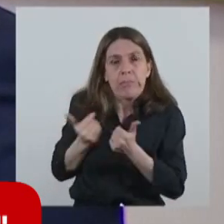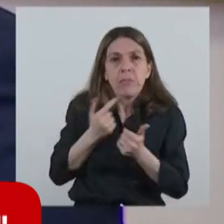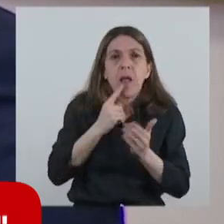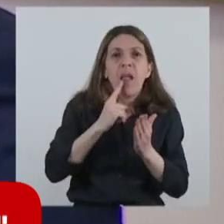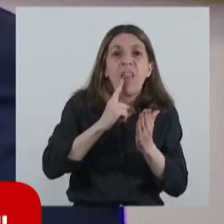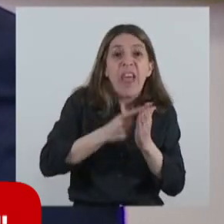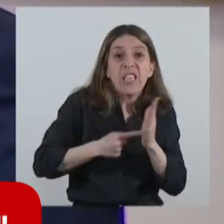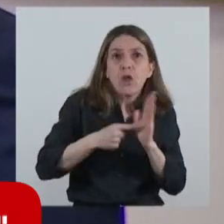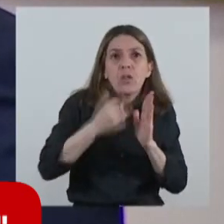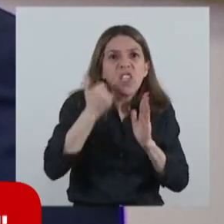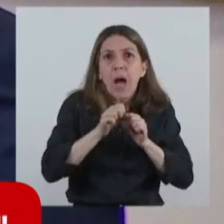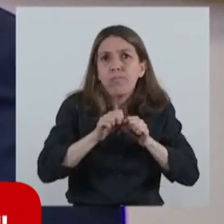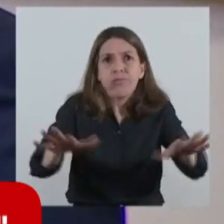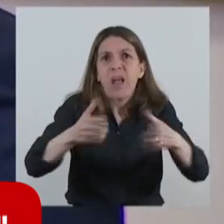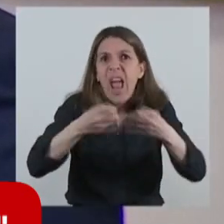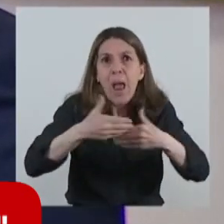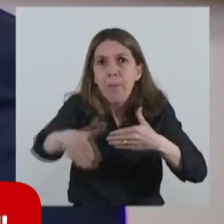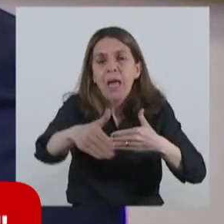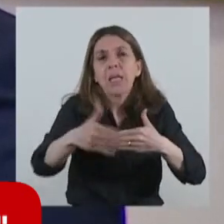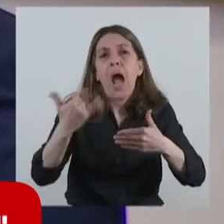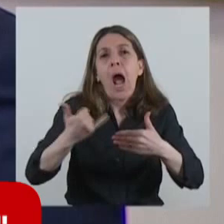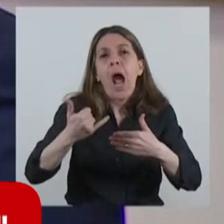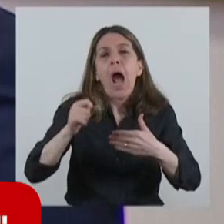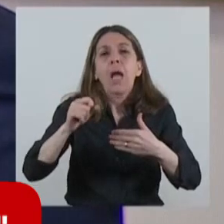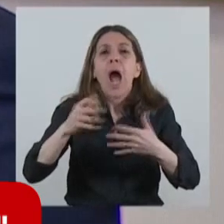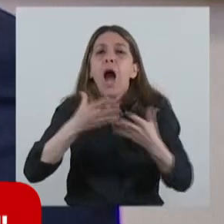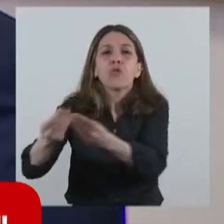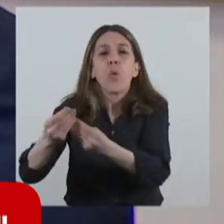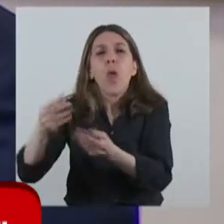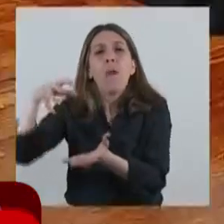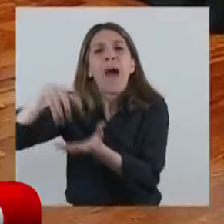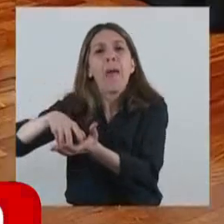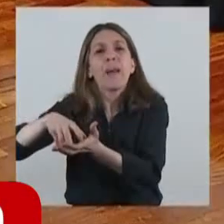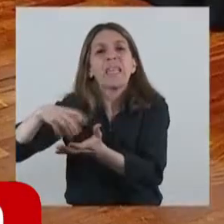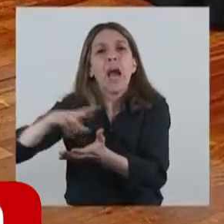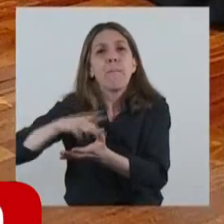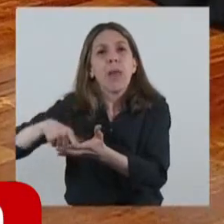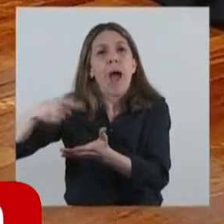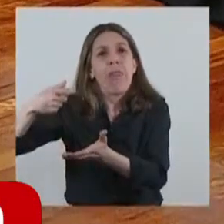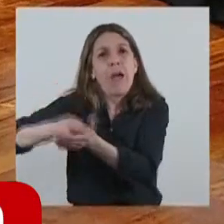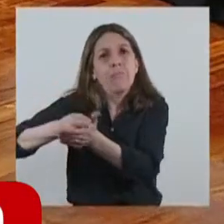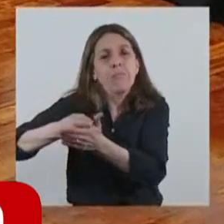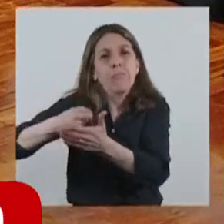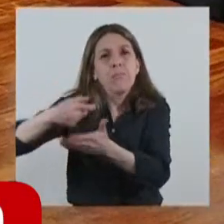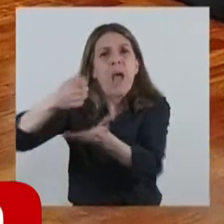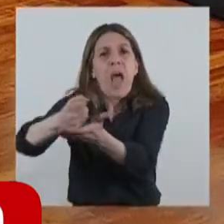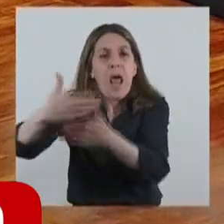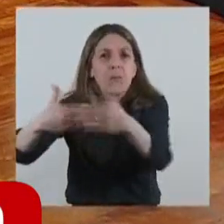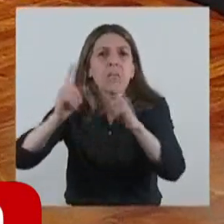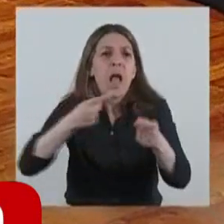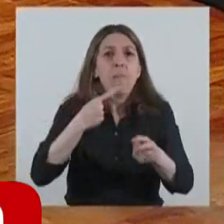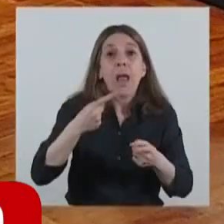Creemos que son un gran incentivo para la inversión privada, en este caso. La inversión pública, por otro lado, tiene correlato en el